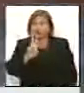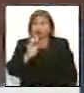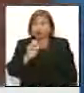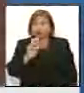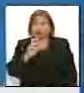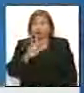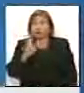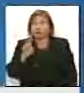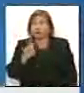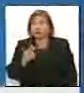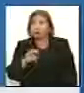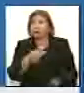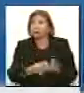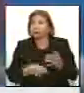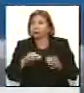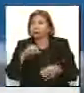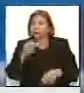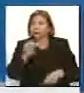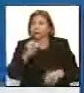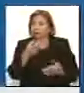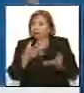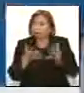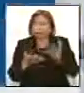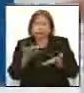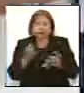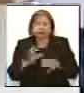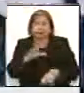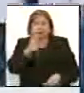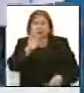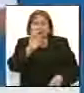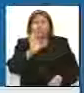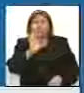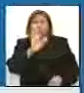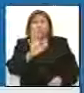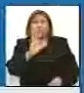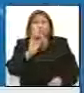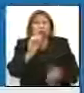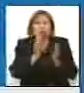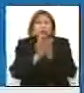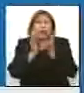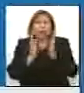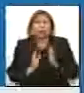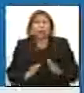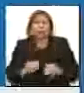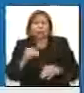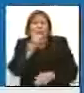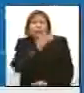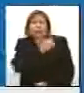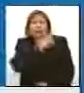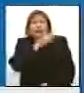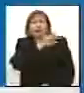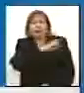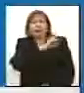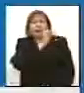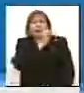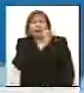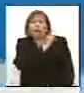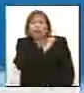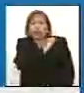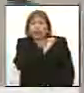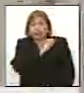20392 Juan Pascual, que alberga aproximadamente a 750 alumnos de los niveles inicial, primaria y